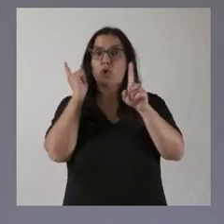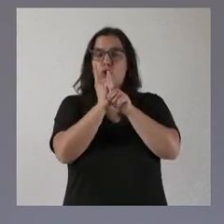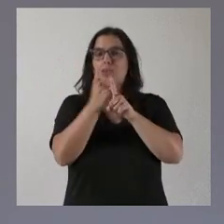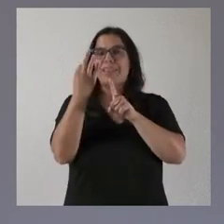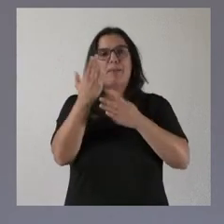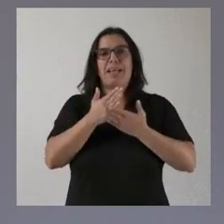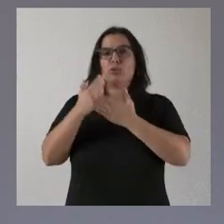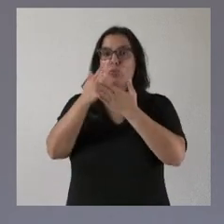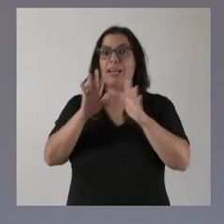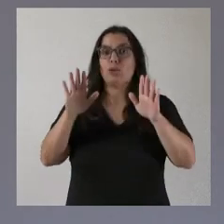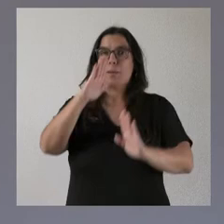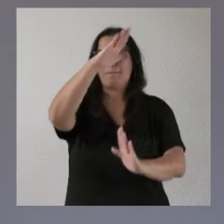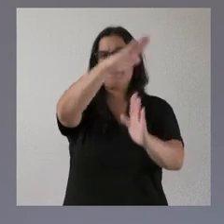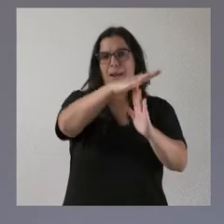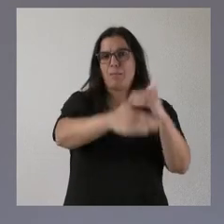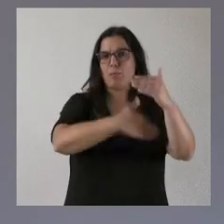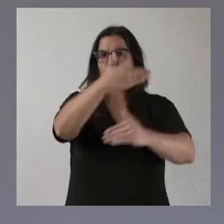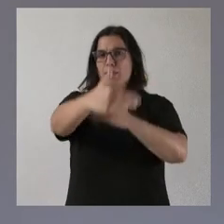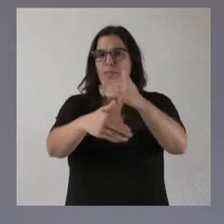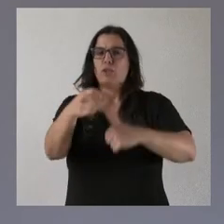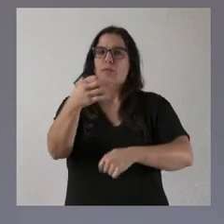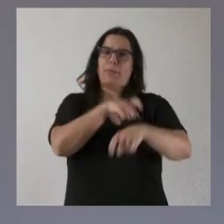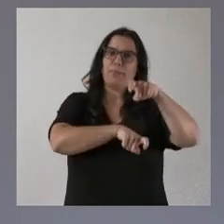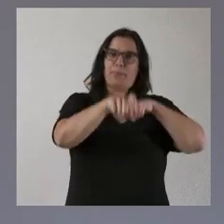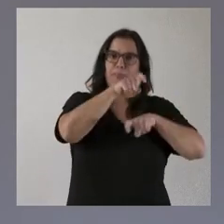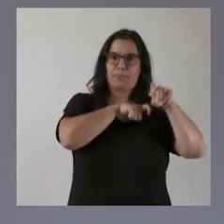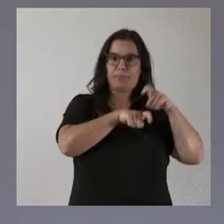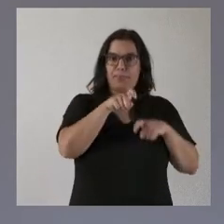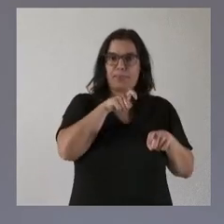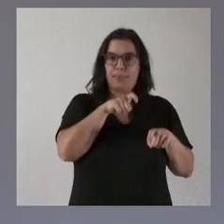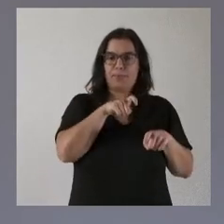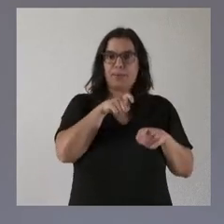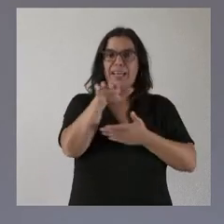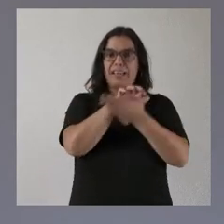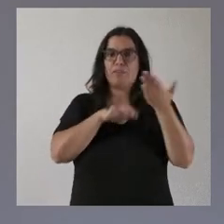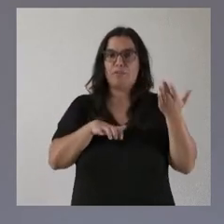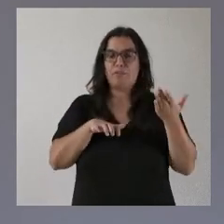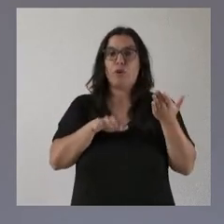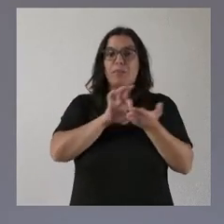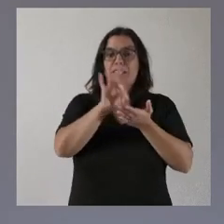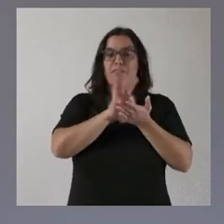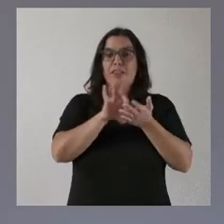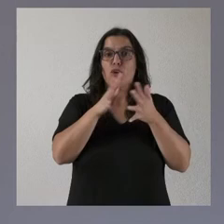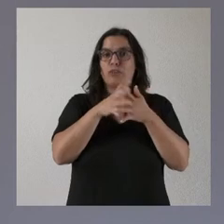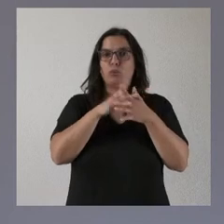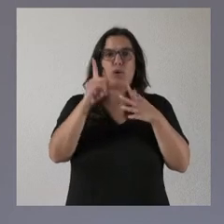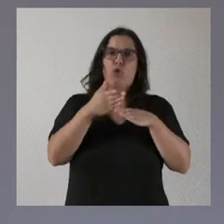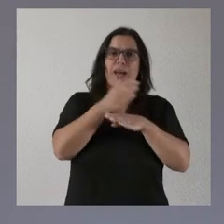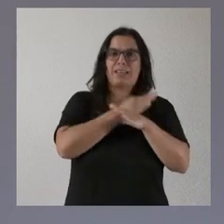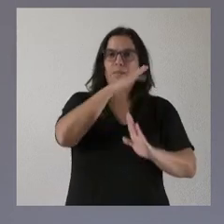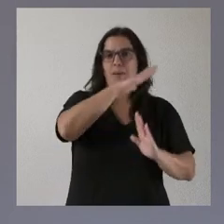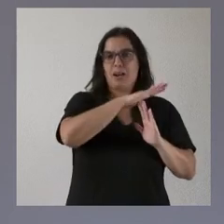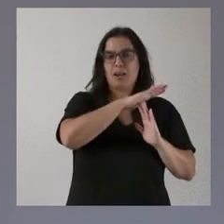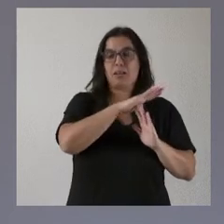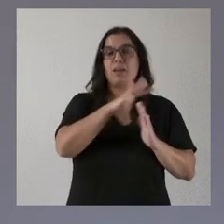ordena la retroacción del procedimiento de adjudicación al momento anterior a la emisión del informe por el servicio de infraestructuras con fecha